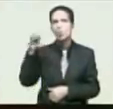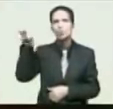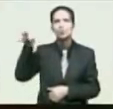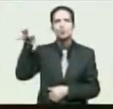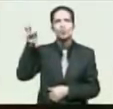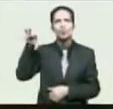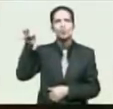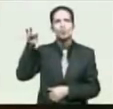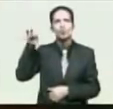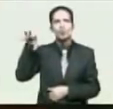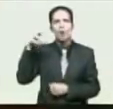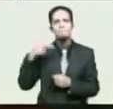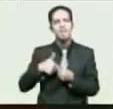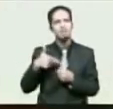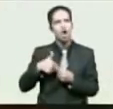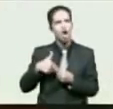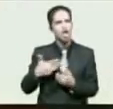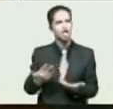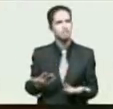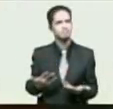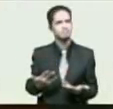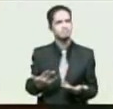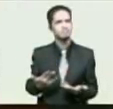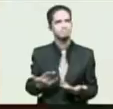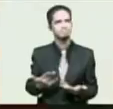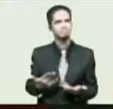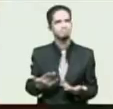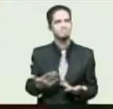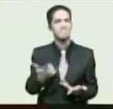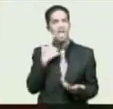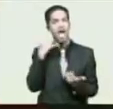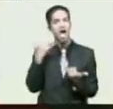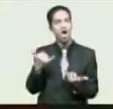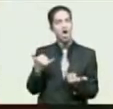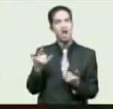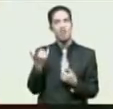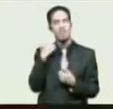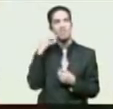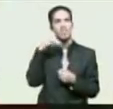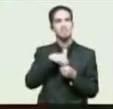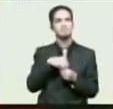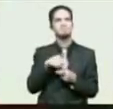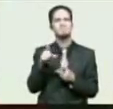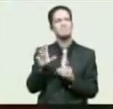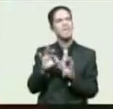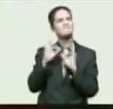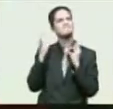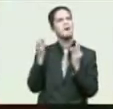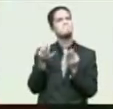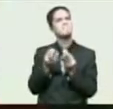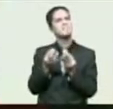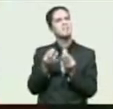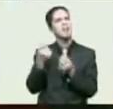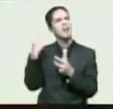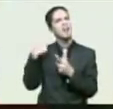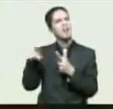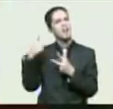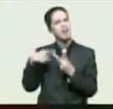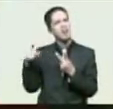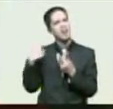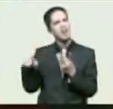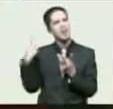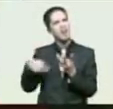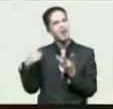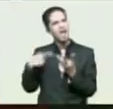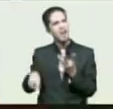se sienten desamparadas porque no son parte del gobierno. Y hablo de los Mendoza, hablo de los López, hablo de los Machado, hablo